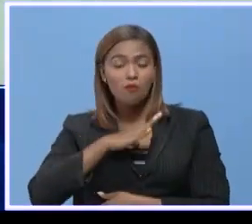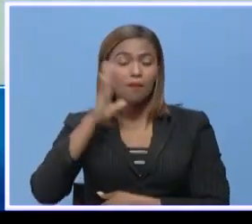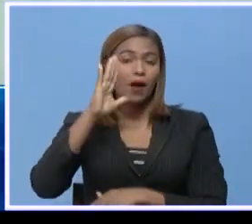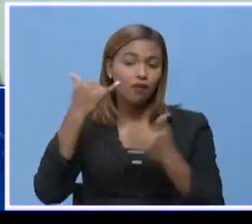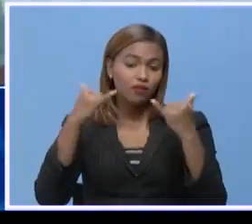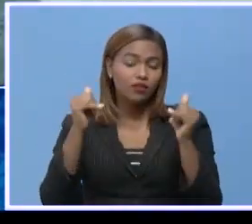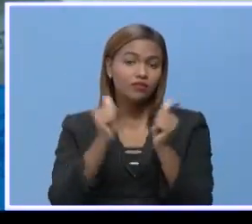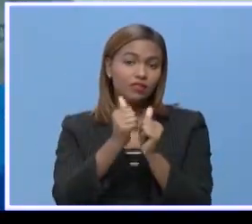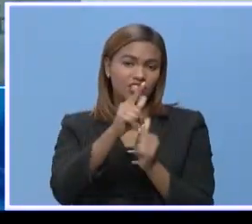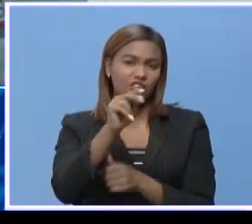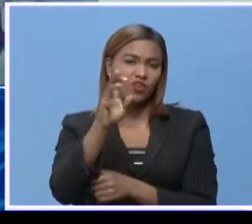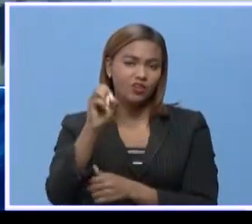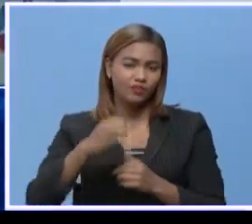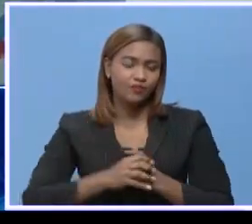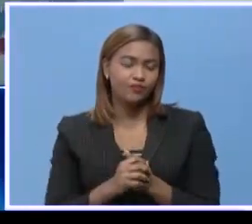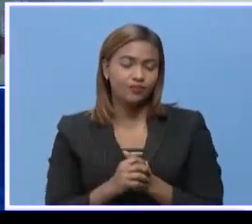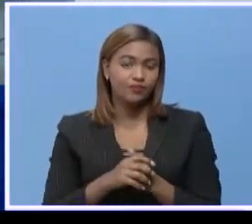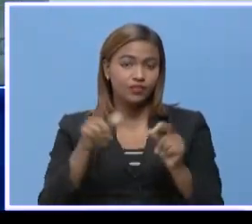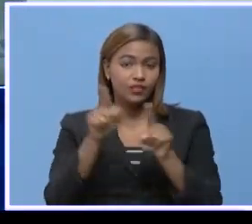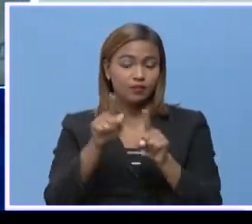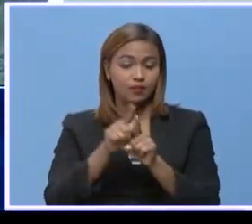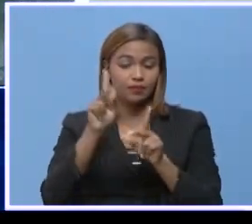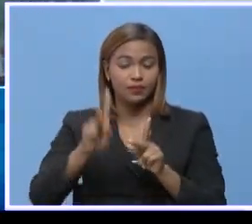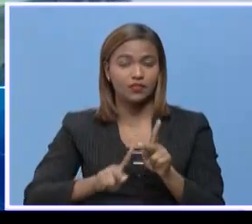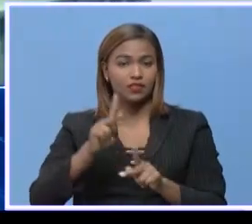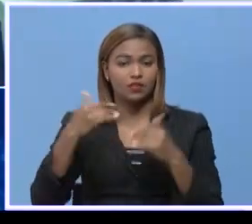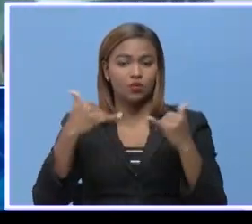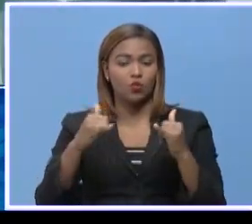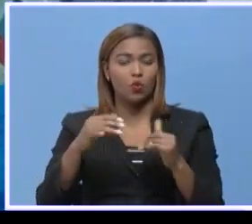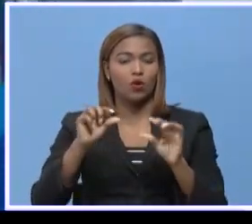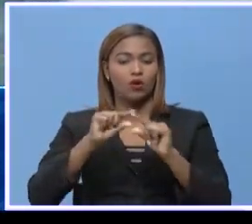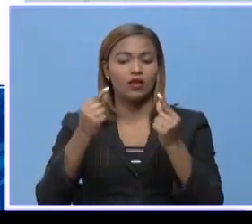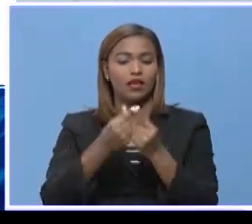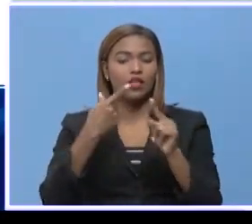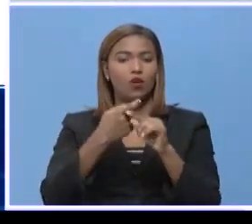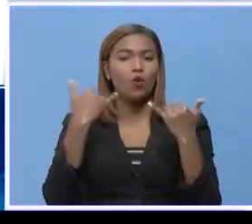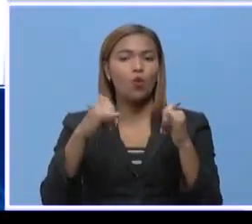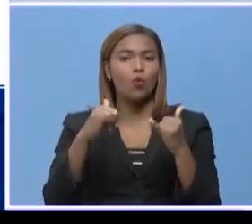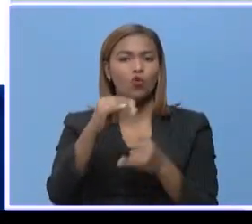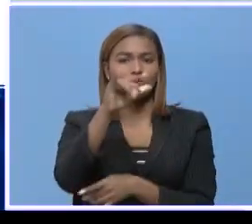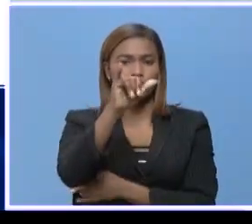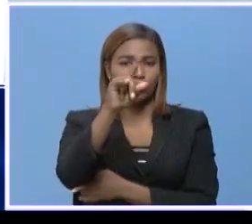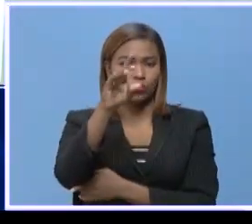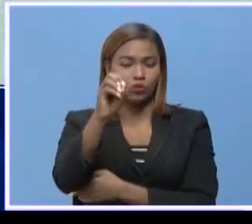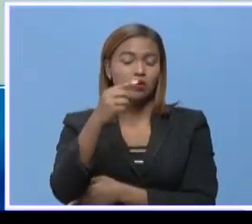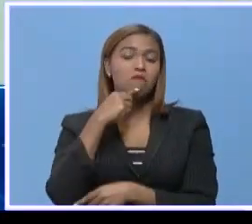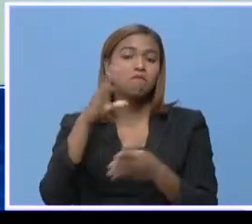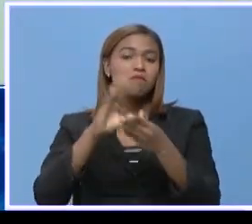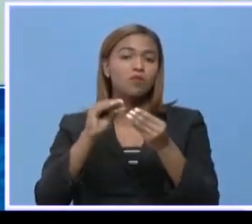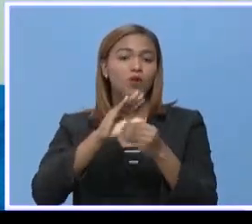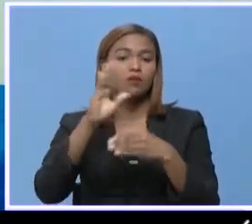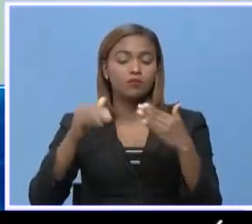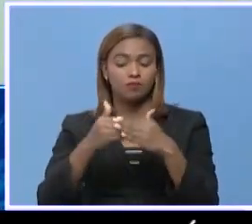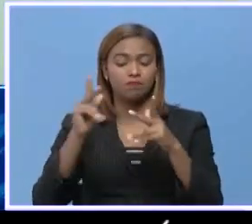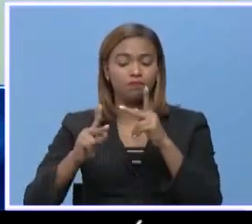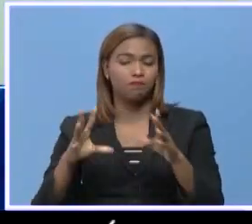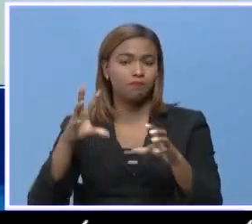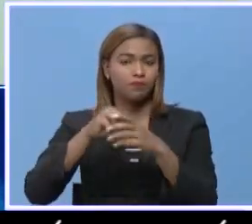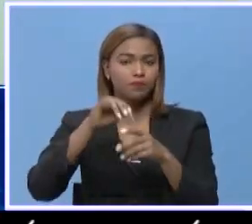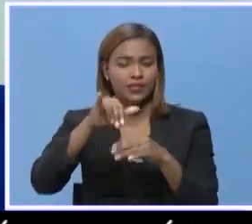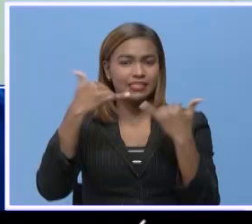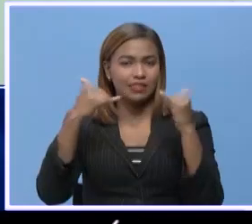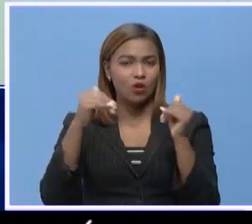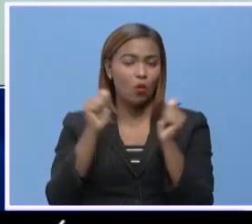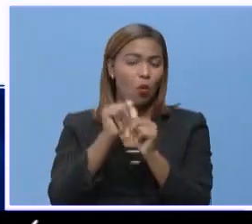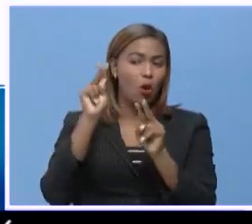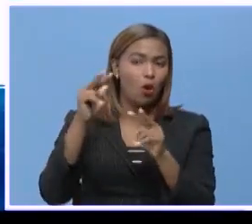de Tokio. Además, el también presidente de la Federación Dominicana de Judo ofreció detalles sobre los clasificatorios de esta disciplina